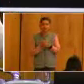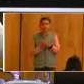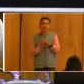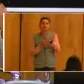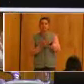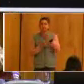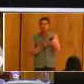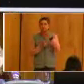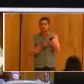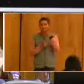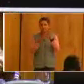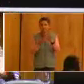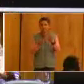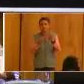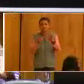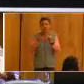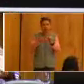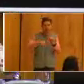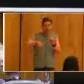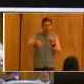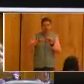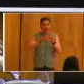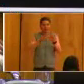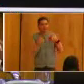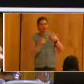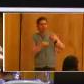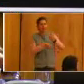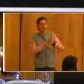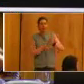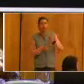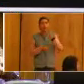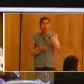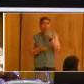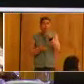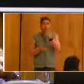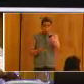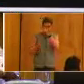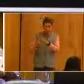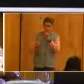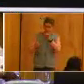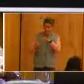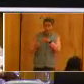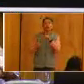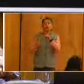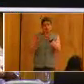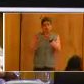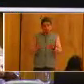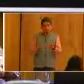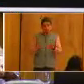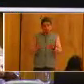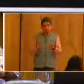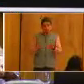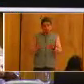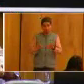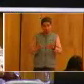proyectar o hacernos saber que el hombre es por sí, pero también es muy importante para su